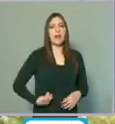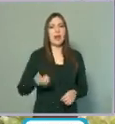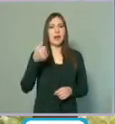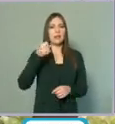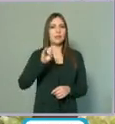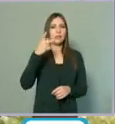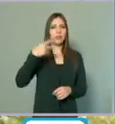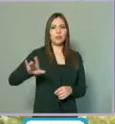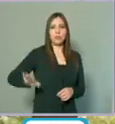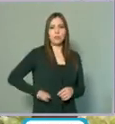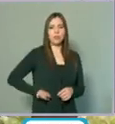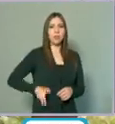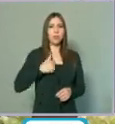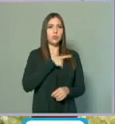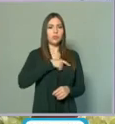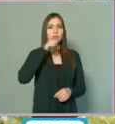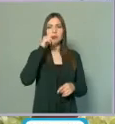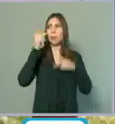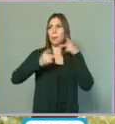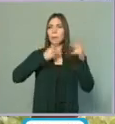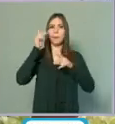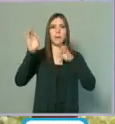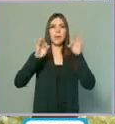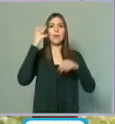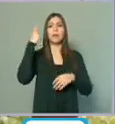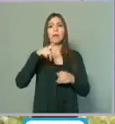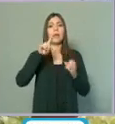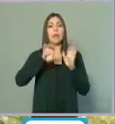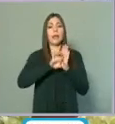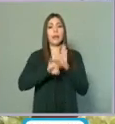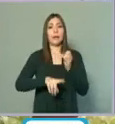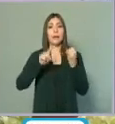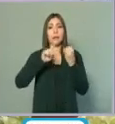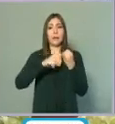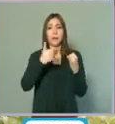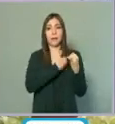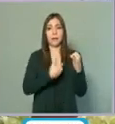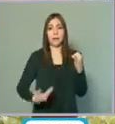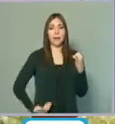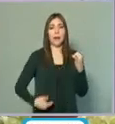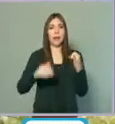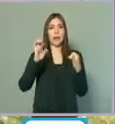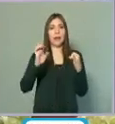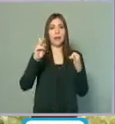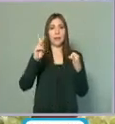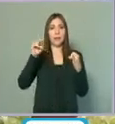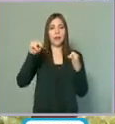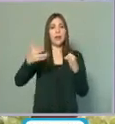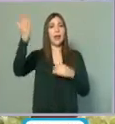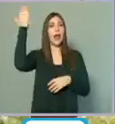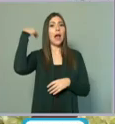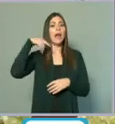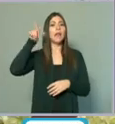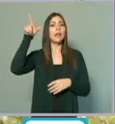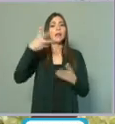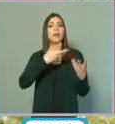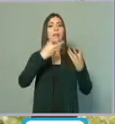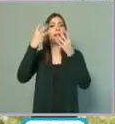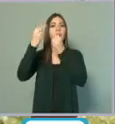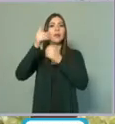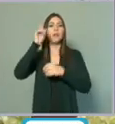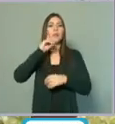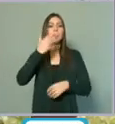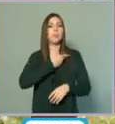3 razones de por qué hace eso. Uno, porque el presidente Peña Nieto se encontraba en Alemania con la canciller Angela